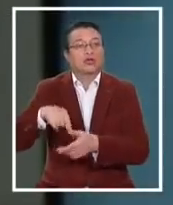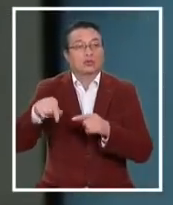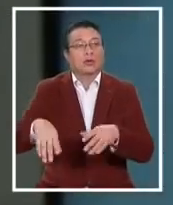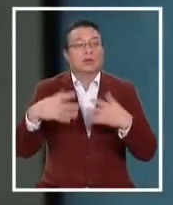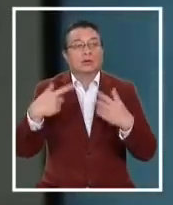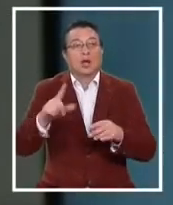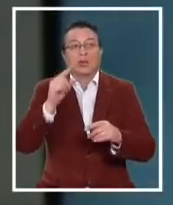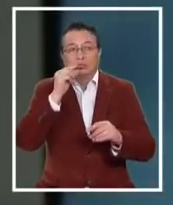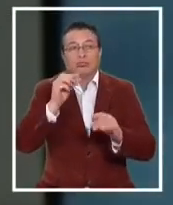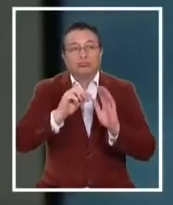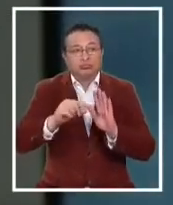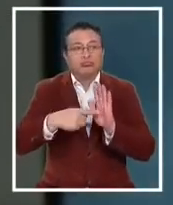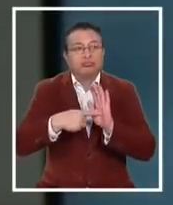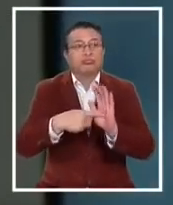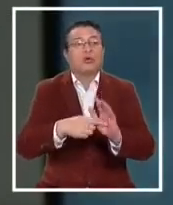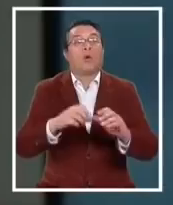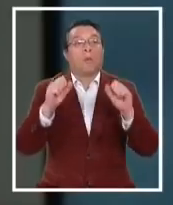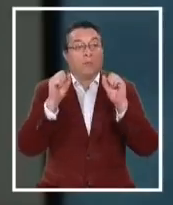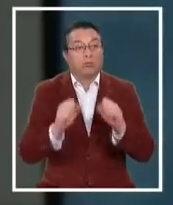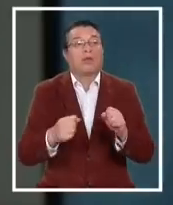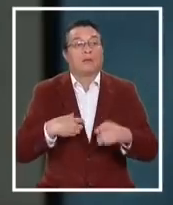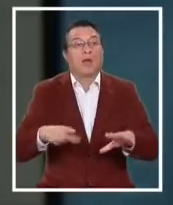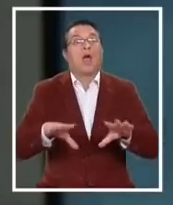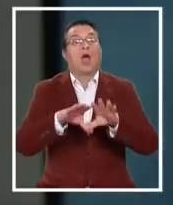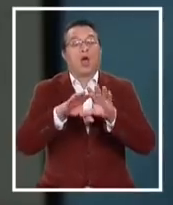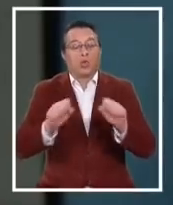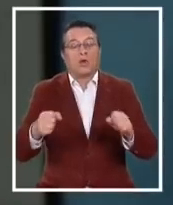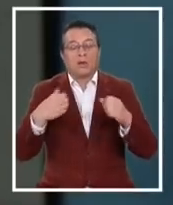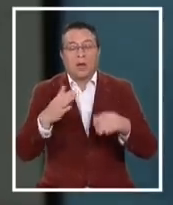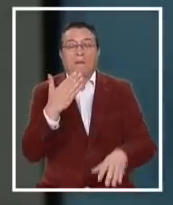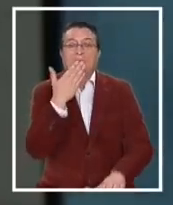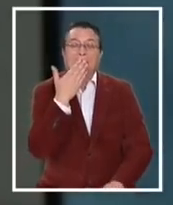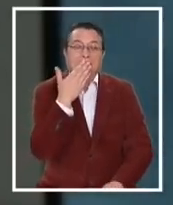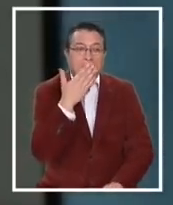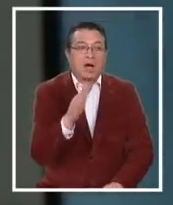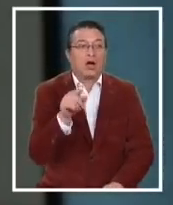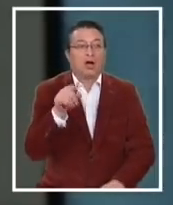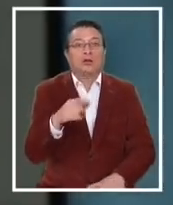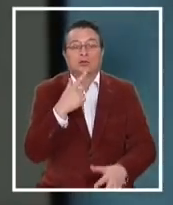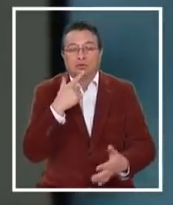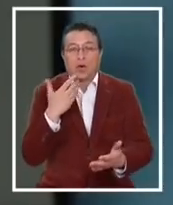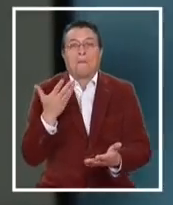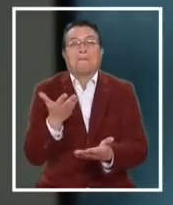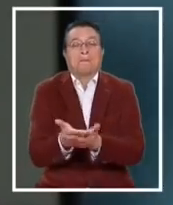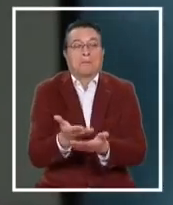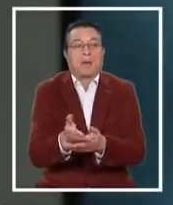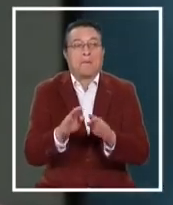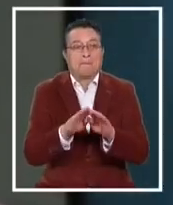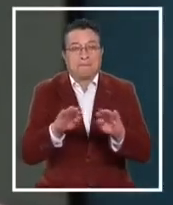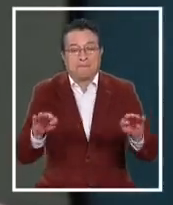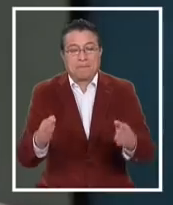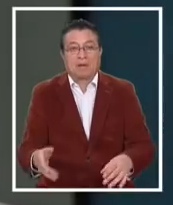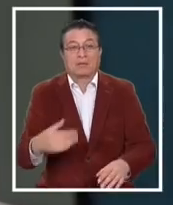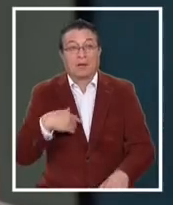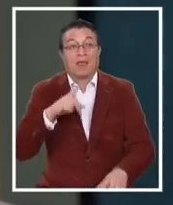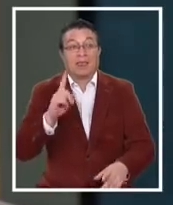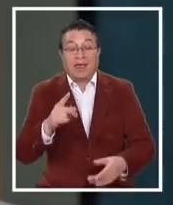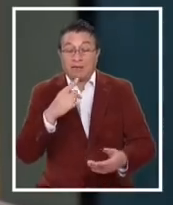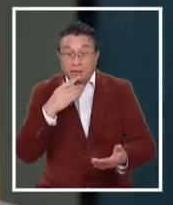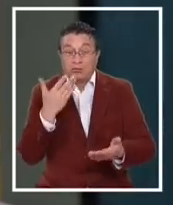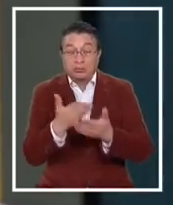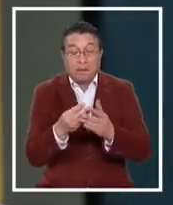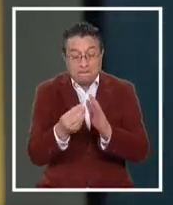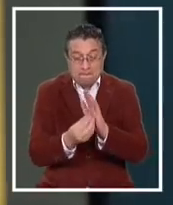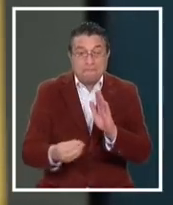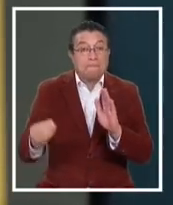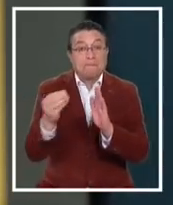una señal, una luz de esperanza de que es posible llegar a un acuerdo, que es posible mejorar lo que está puesto sobre la mesa. Lo que se tenía que poner era más